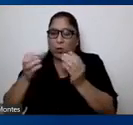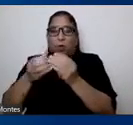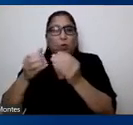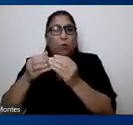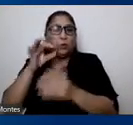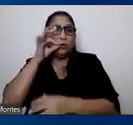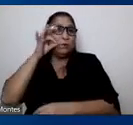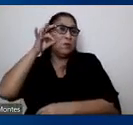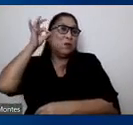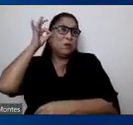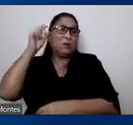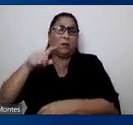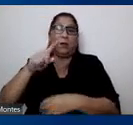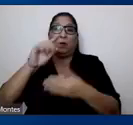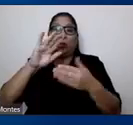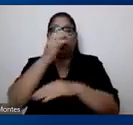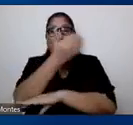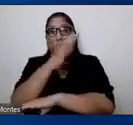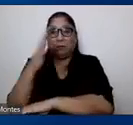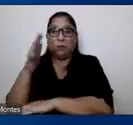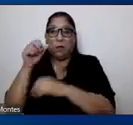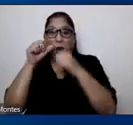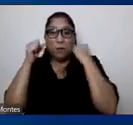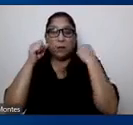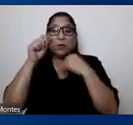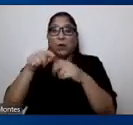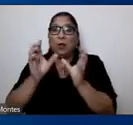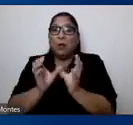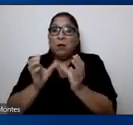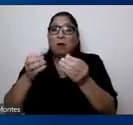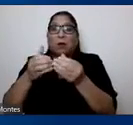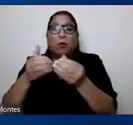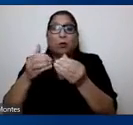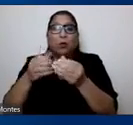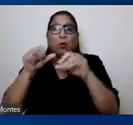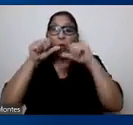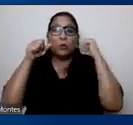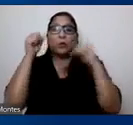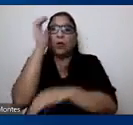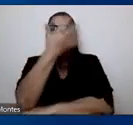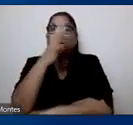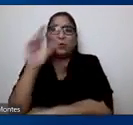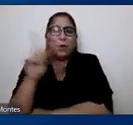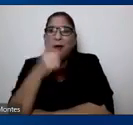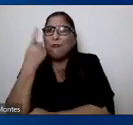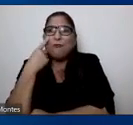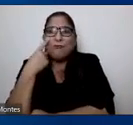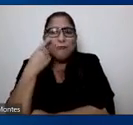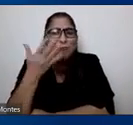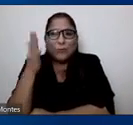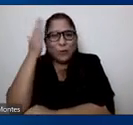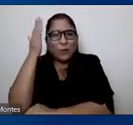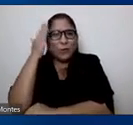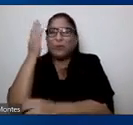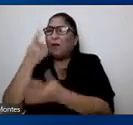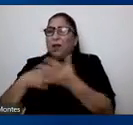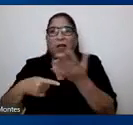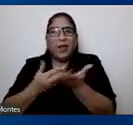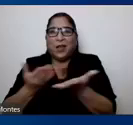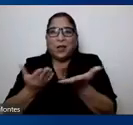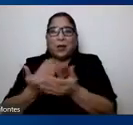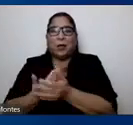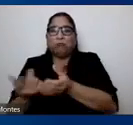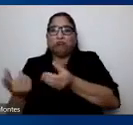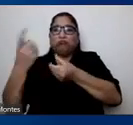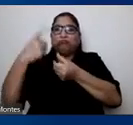amazónicas, es esto, ¿no? En lo que los grupos amazónicos aún no conocen lo que es pues la